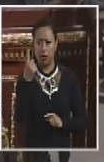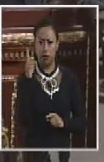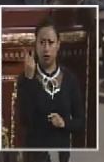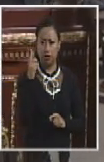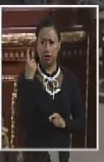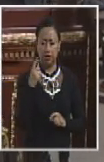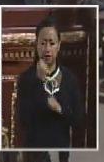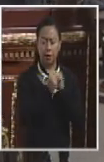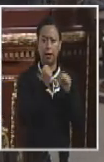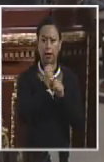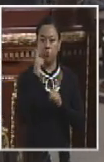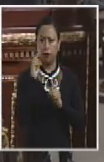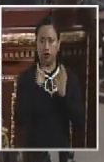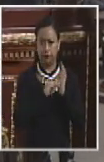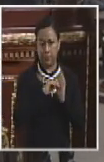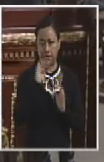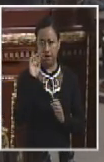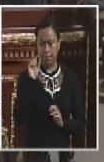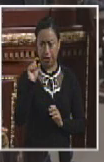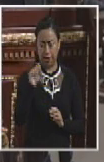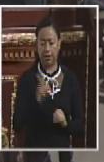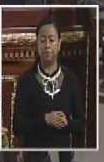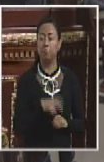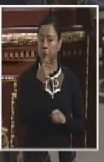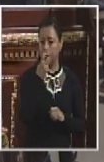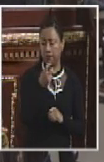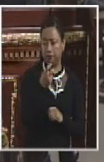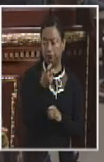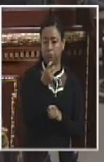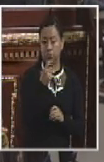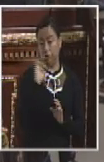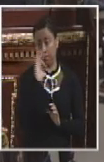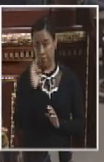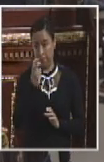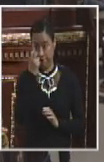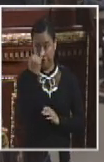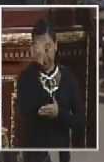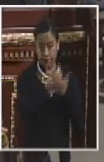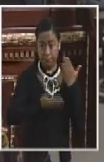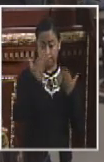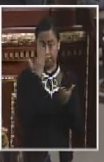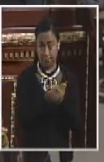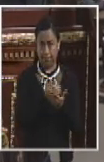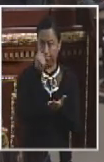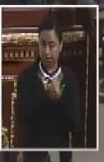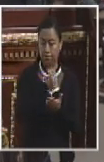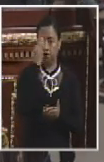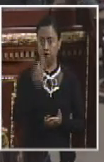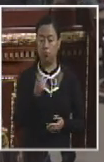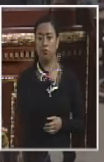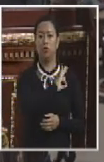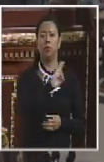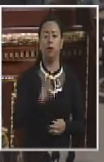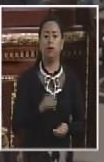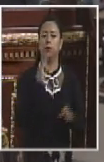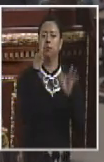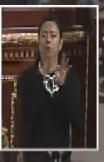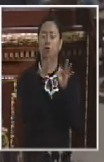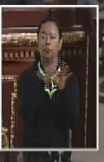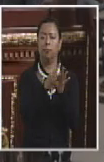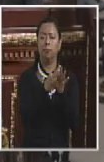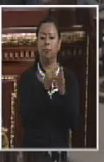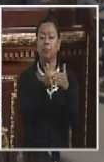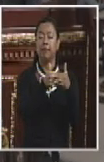año 2020, por lo que, de aprobarse esta iniciativa, se podrá dar cumplimiento con una